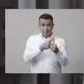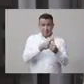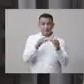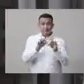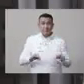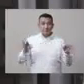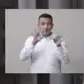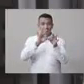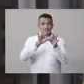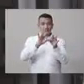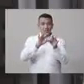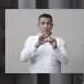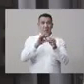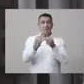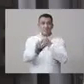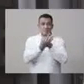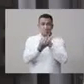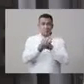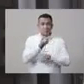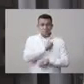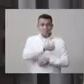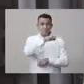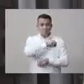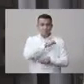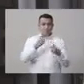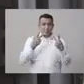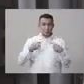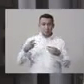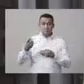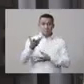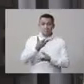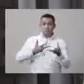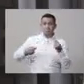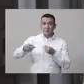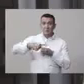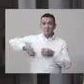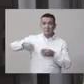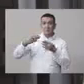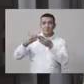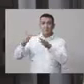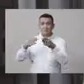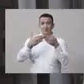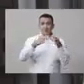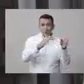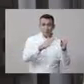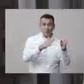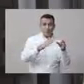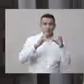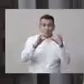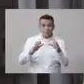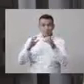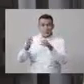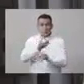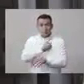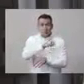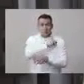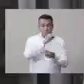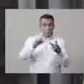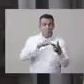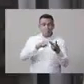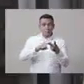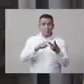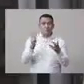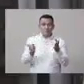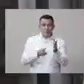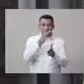sobre el uso de tecnología de punta para el monitoreo de personas de la tercera edad o con enfermedades crónico-degenerativas